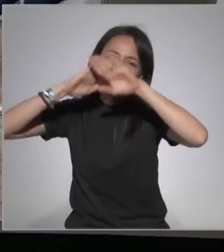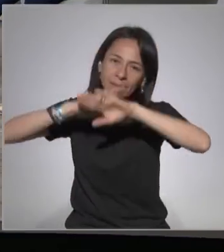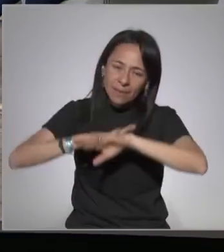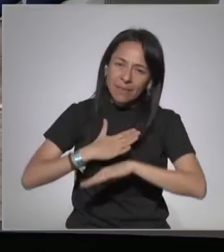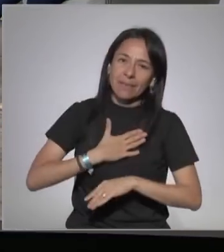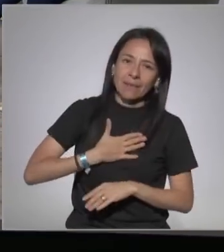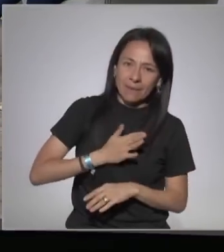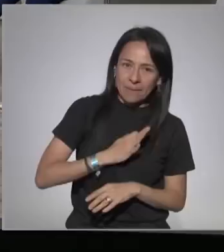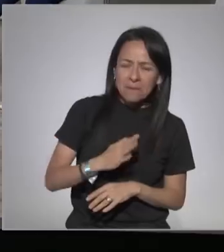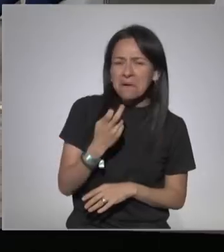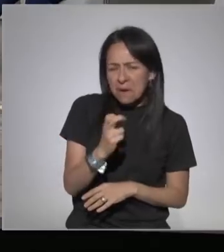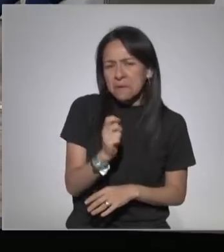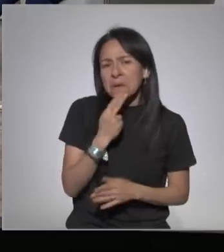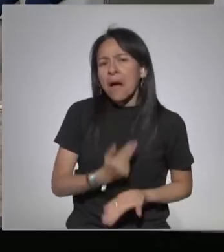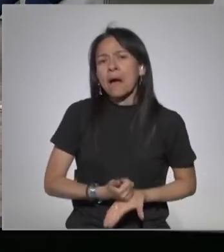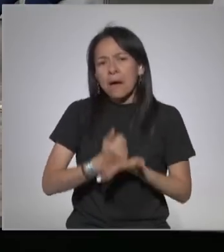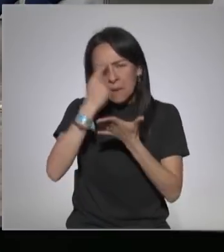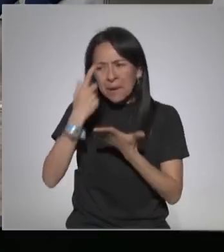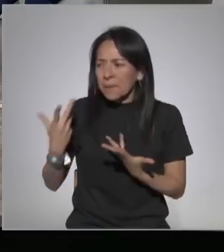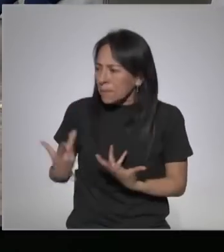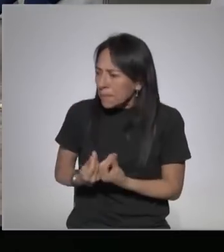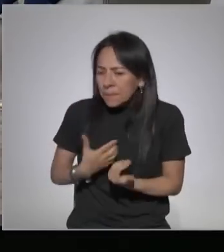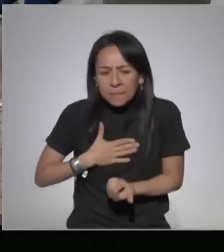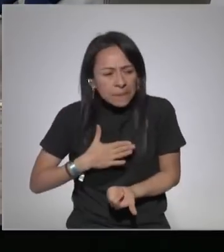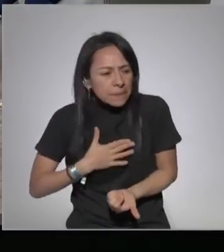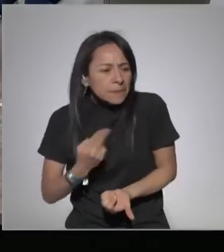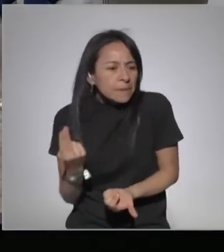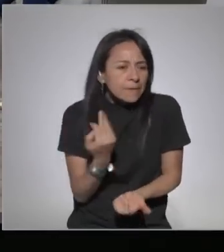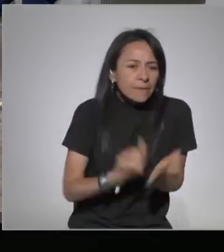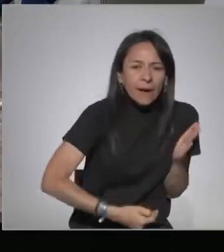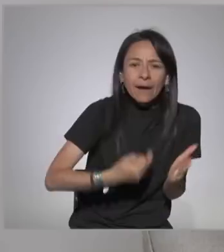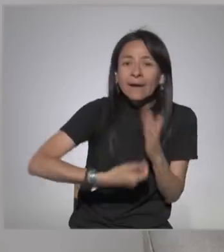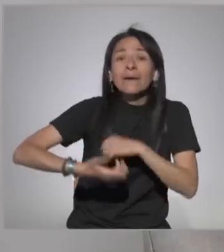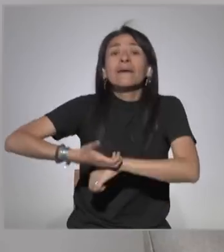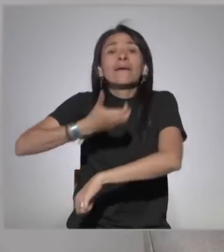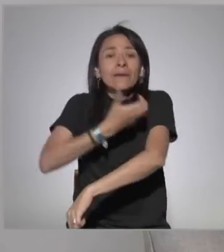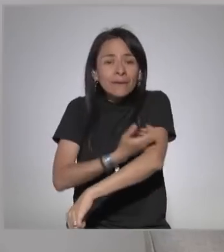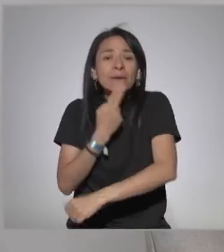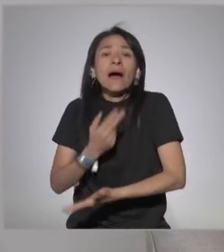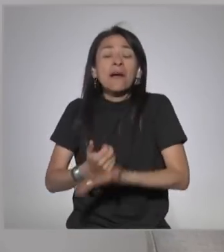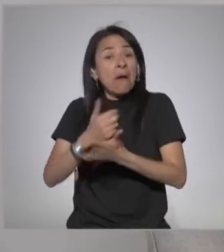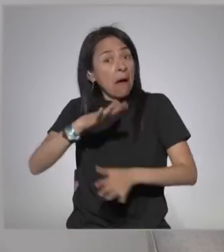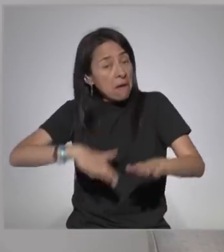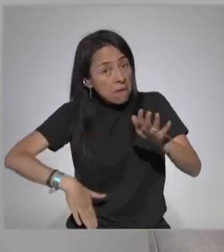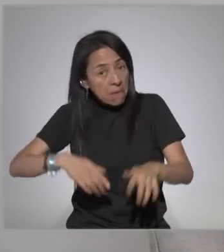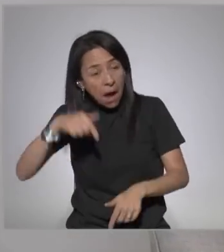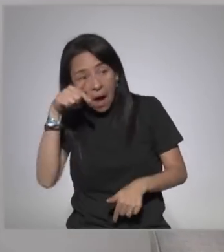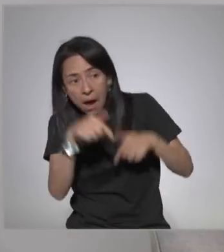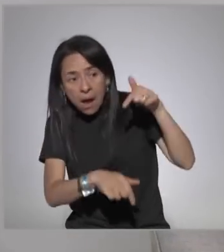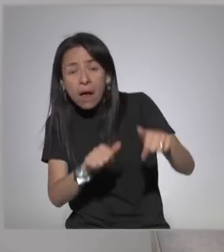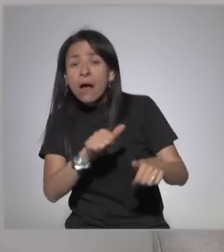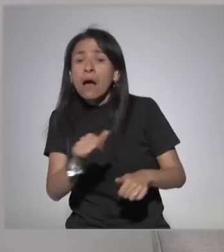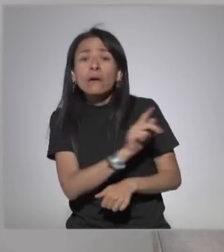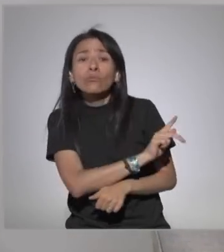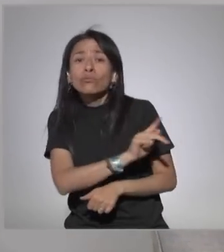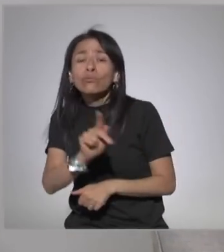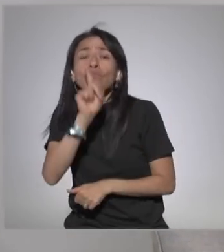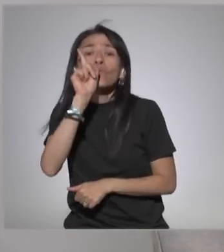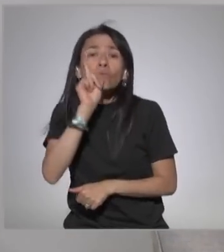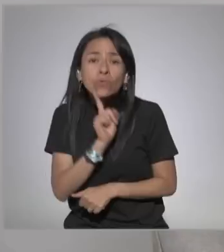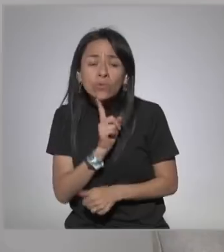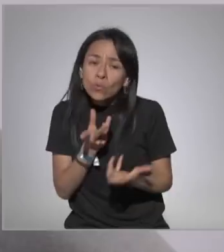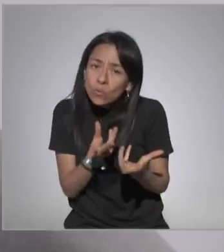este proceso de acompañamiento y que muchas veces entre mujeres se solidarizan,